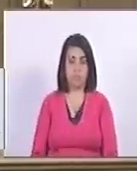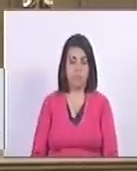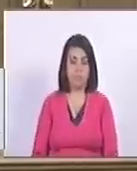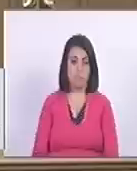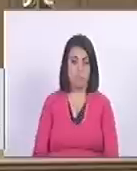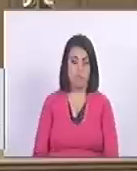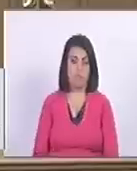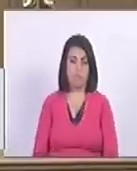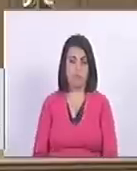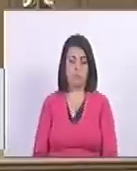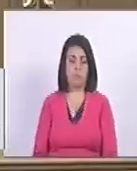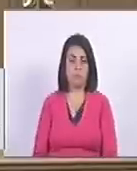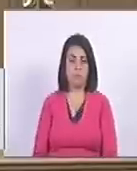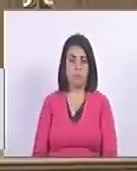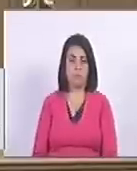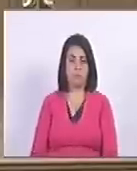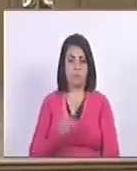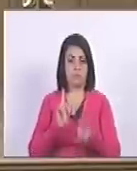algunas por recibir